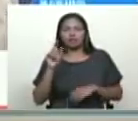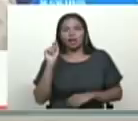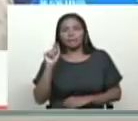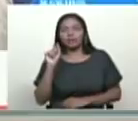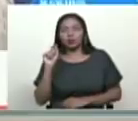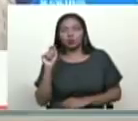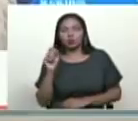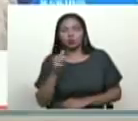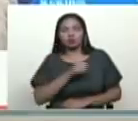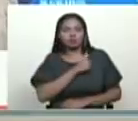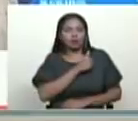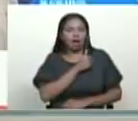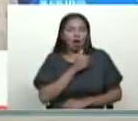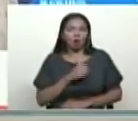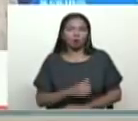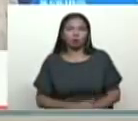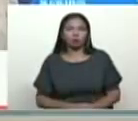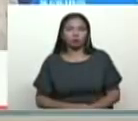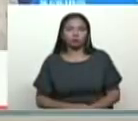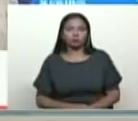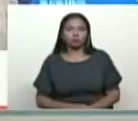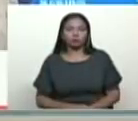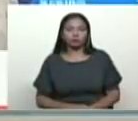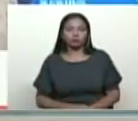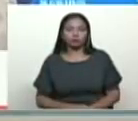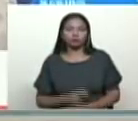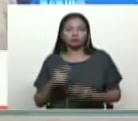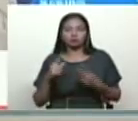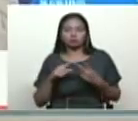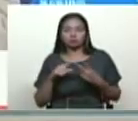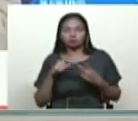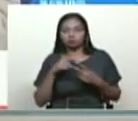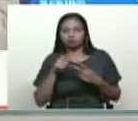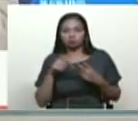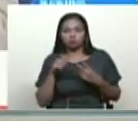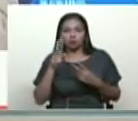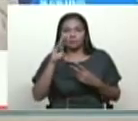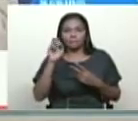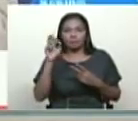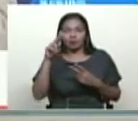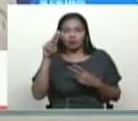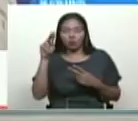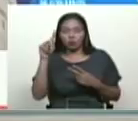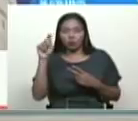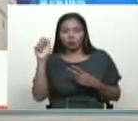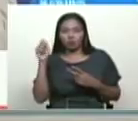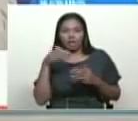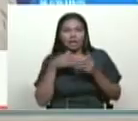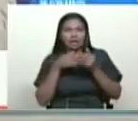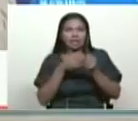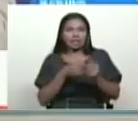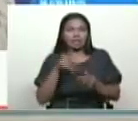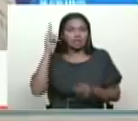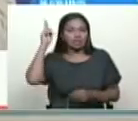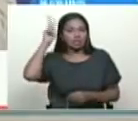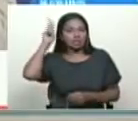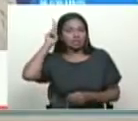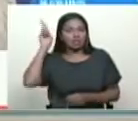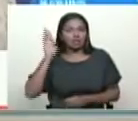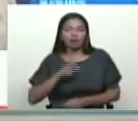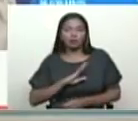municipio, Chacao, Baruta. Chacao y Baruta son 2 grandes líderes indígenas de la